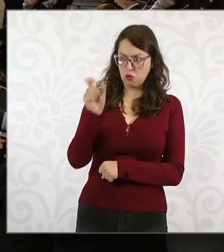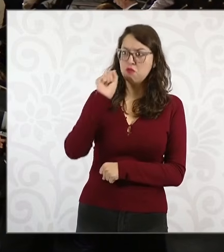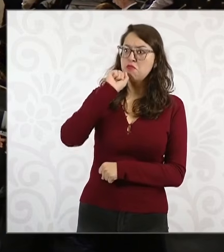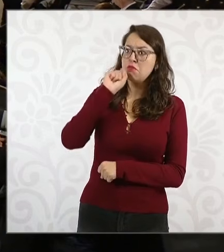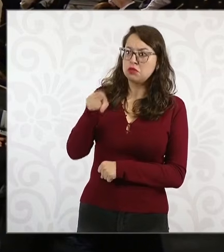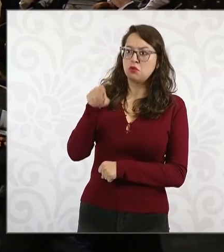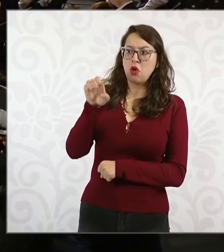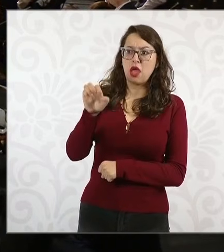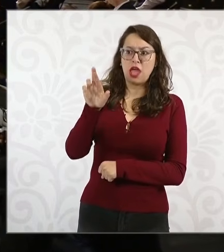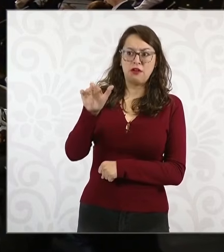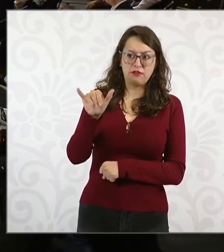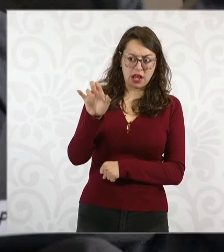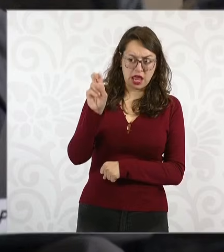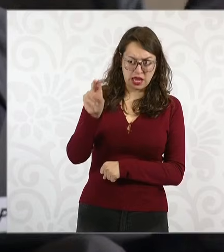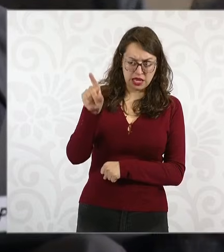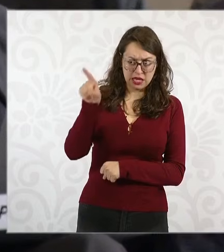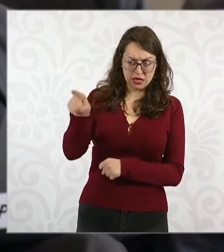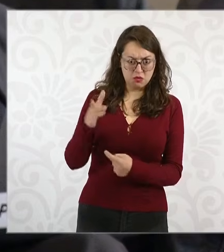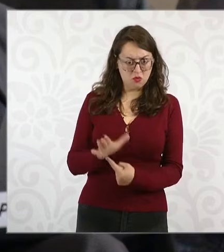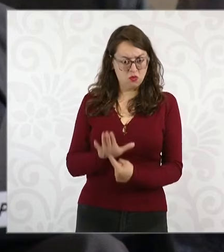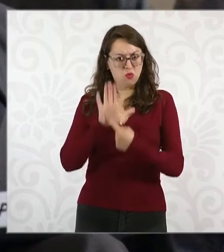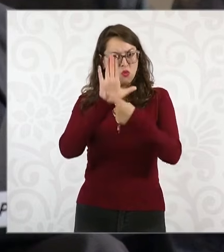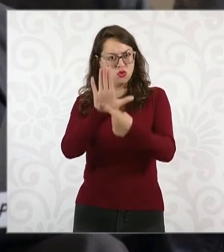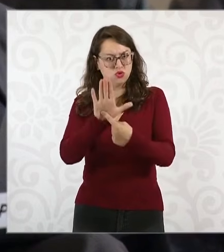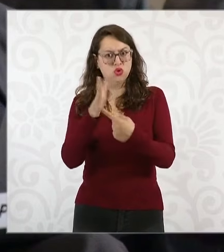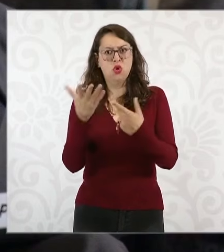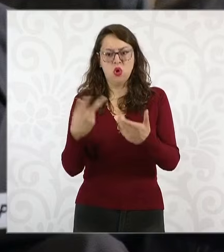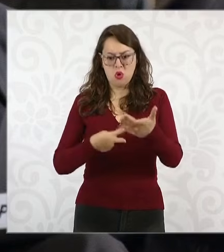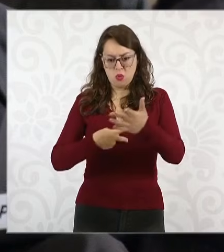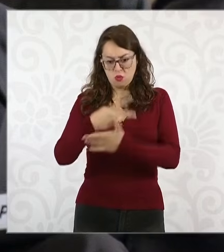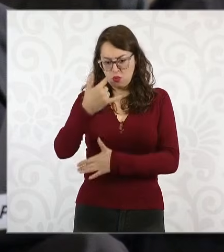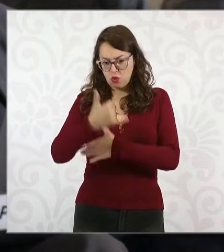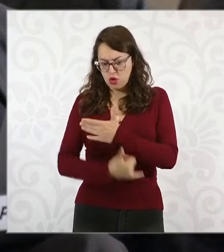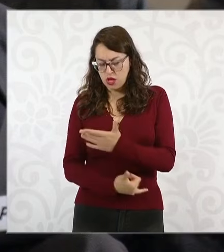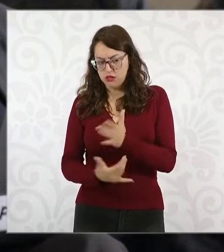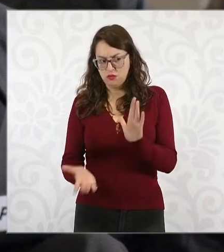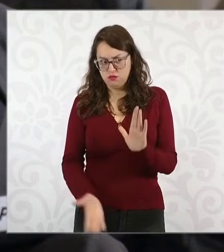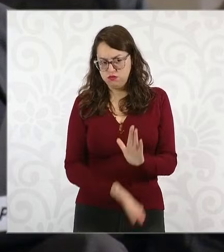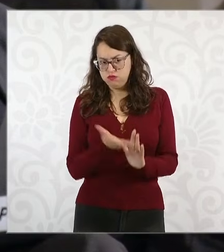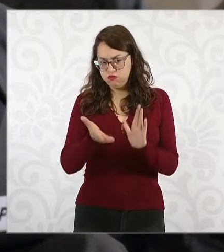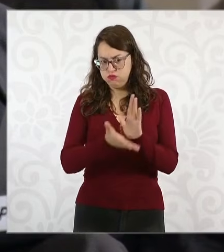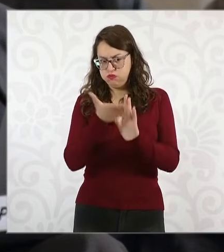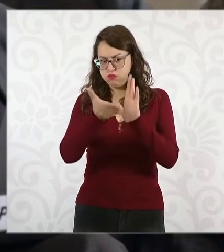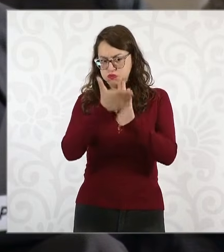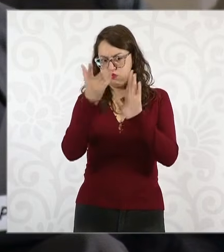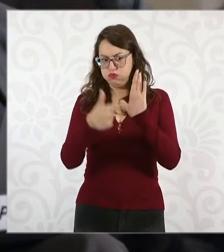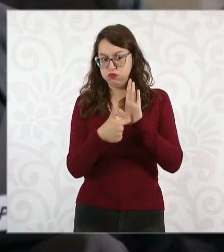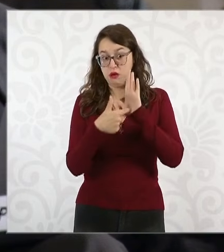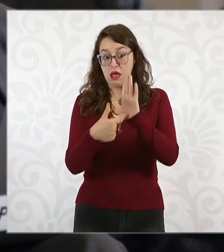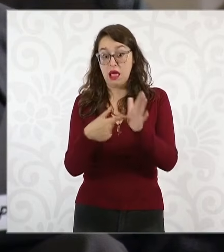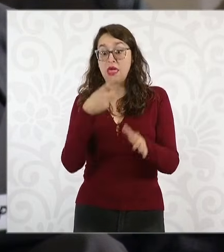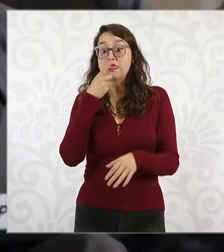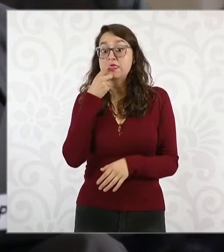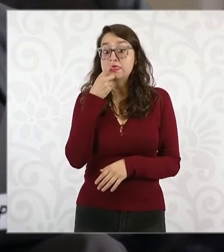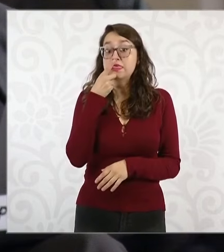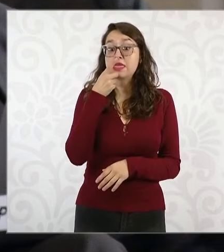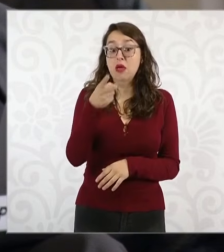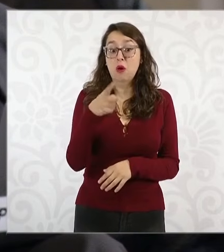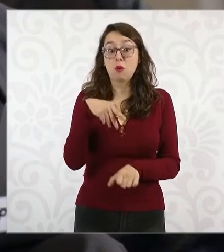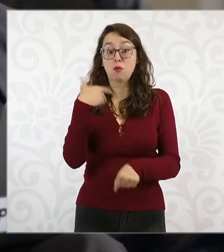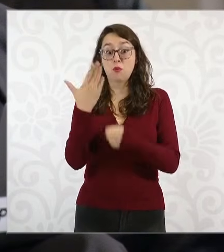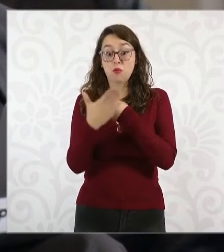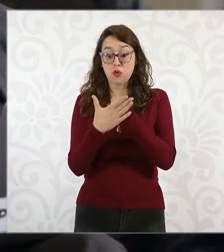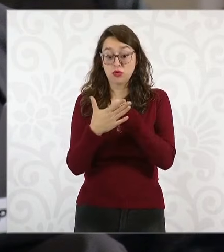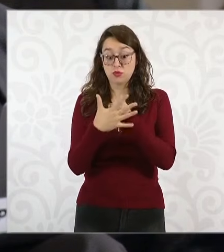ese día nos presentó varias de las obras que hoy está también exponiendo y nos aseguró que a partir del 15 de